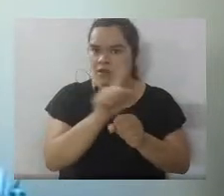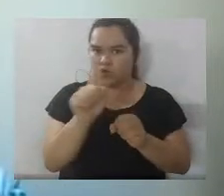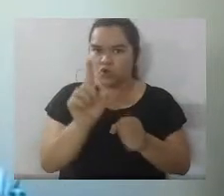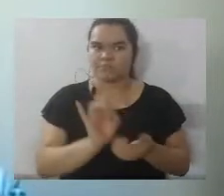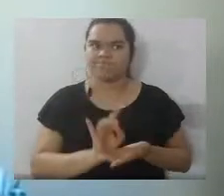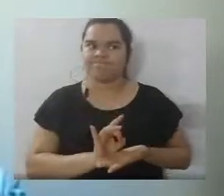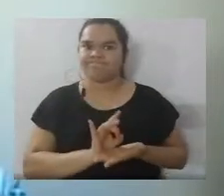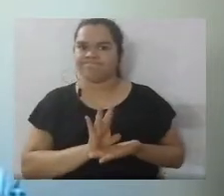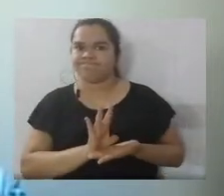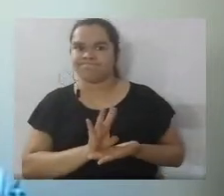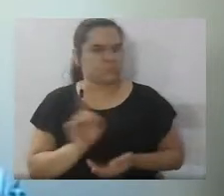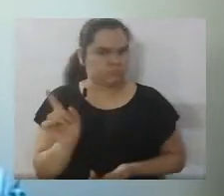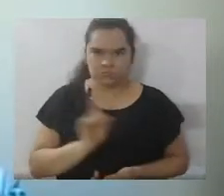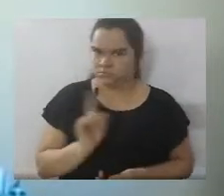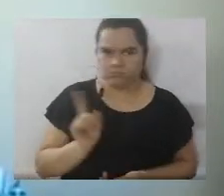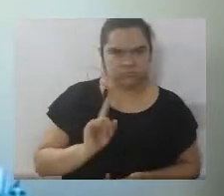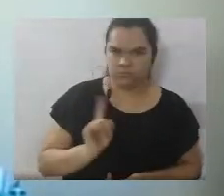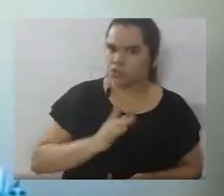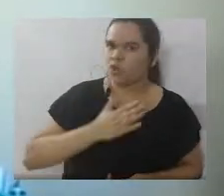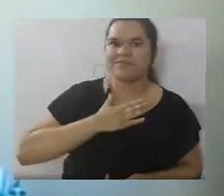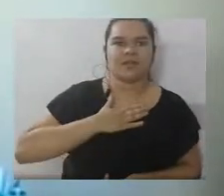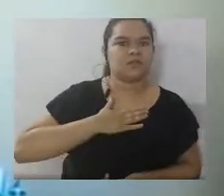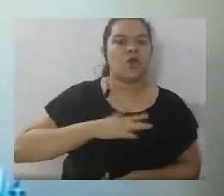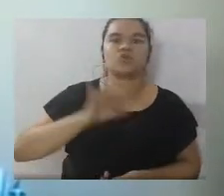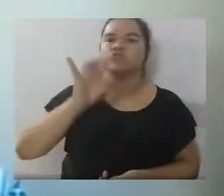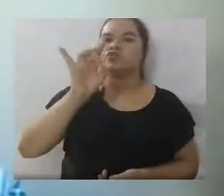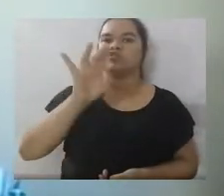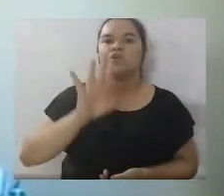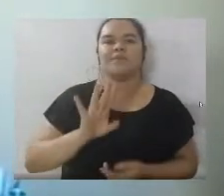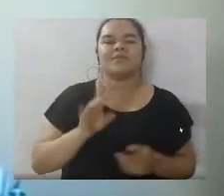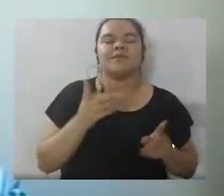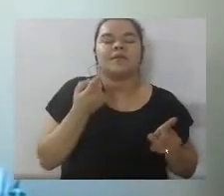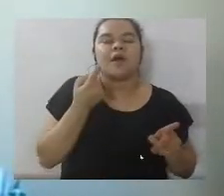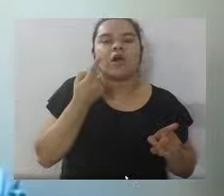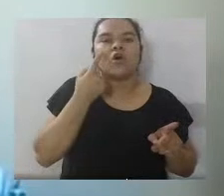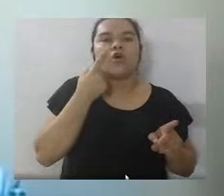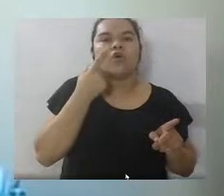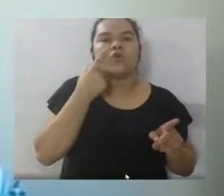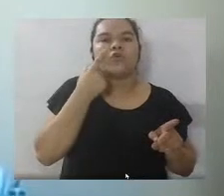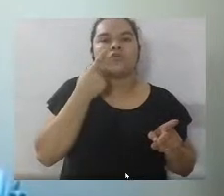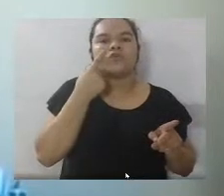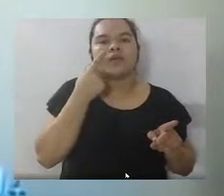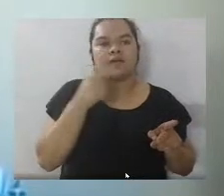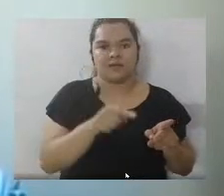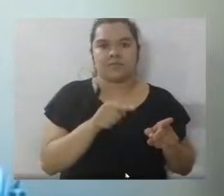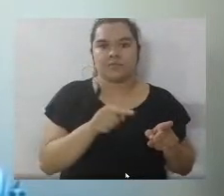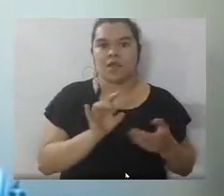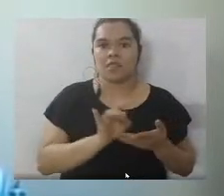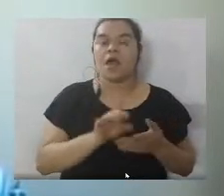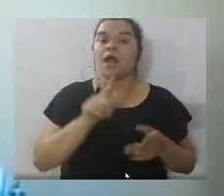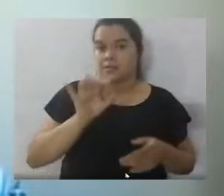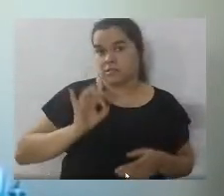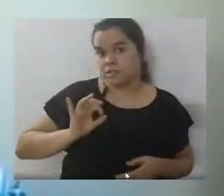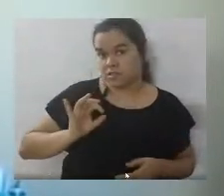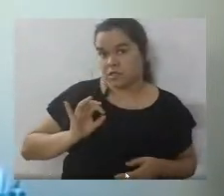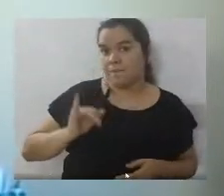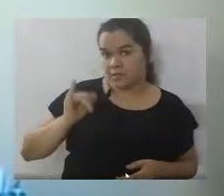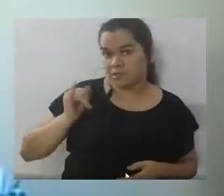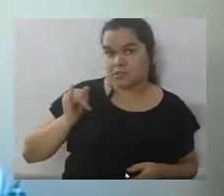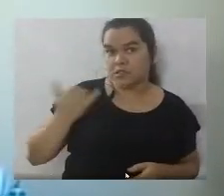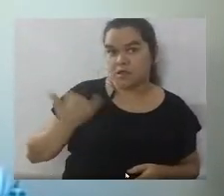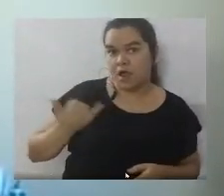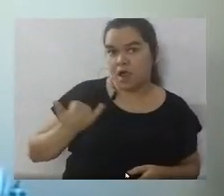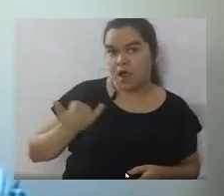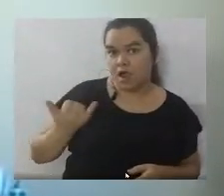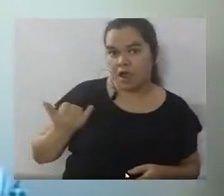del dictado de las asignaturas de los primeros años. ¿Sí? No es excluyente, sí van a tener evaluaciones y